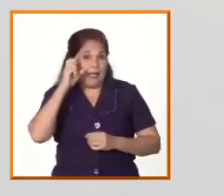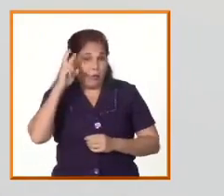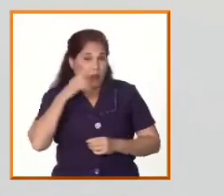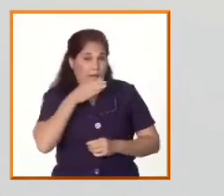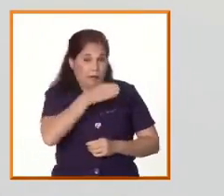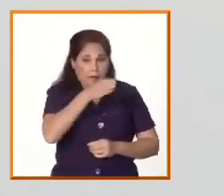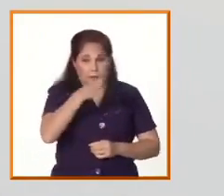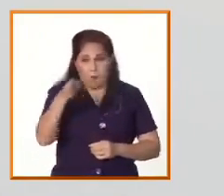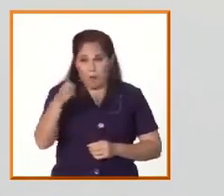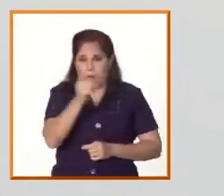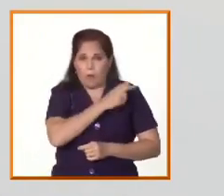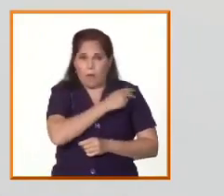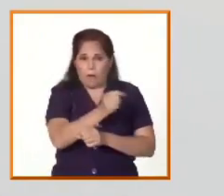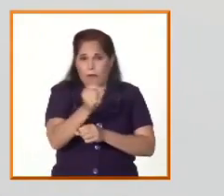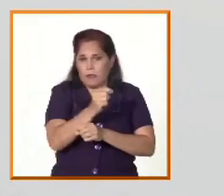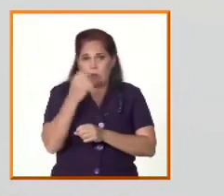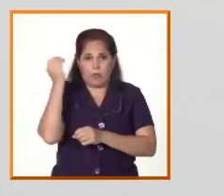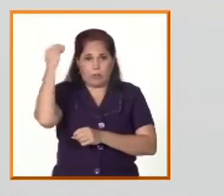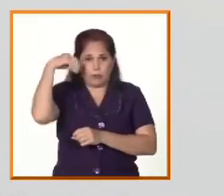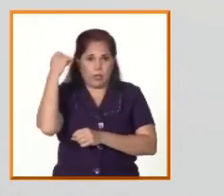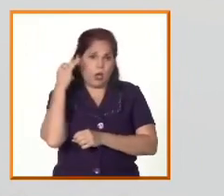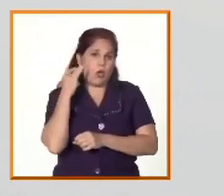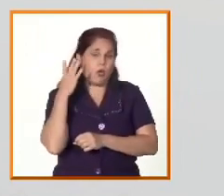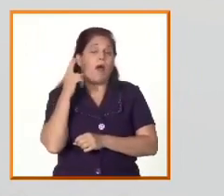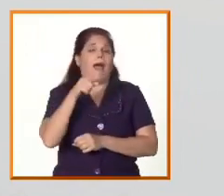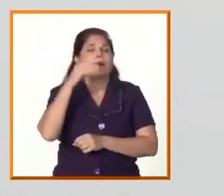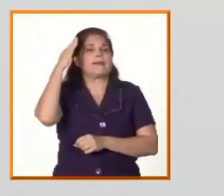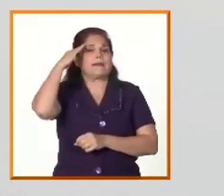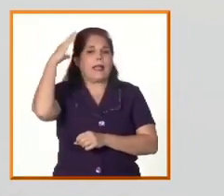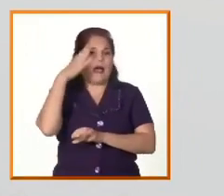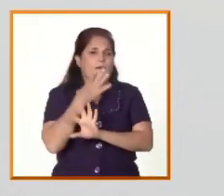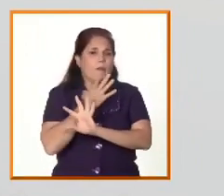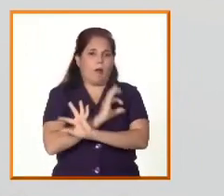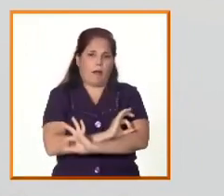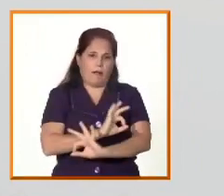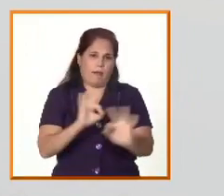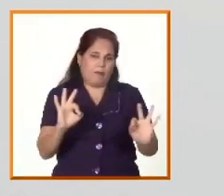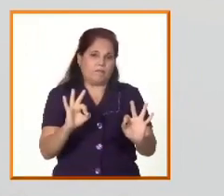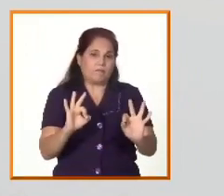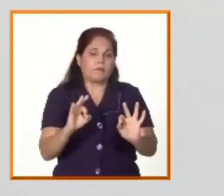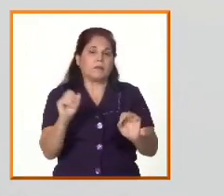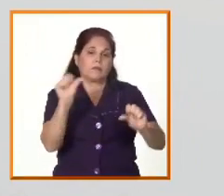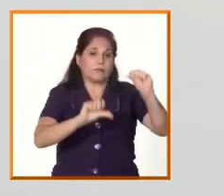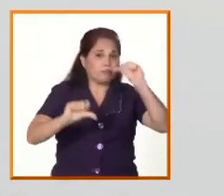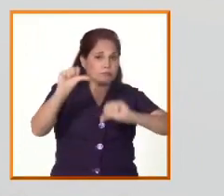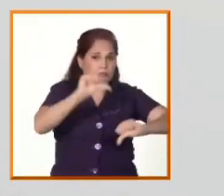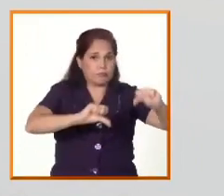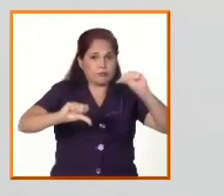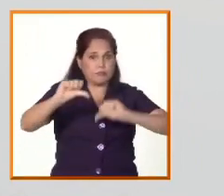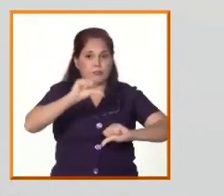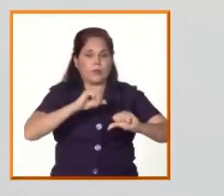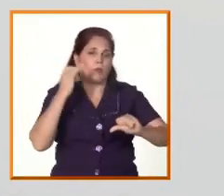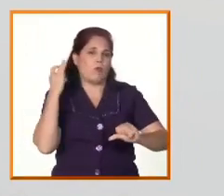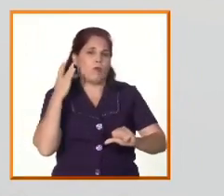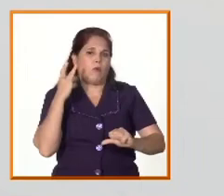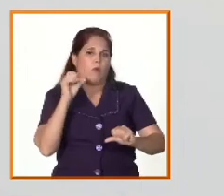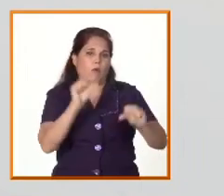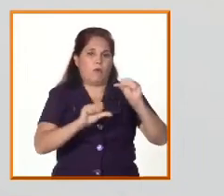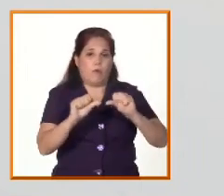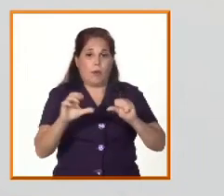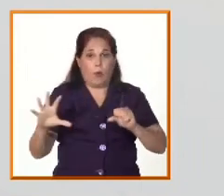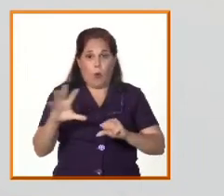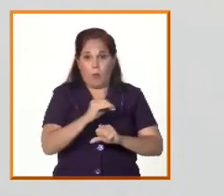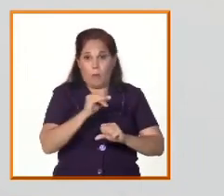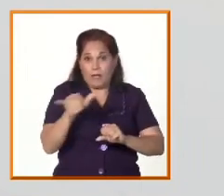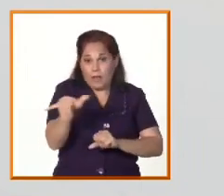los maestro rosneros lógicamente por sus saberes nos sirvió para identificar las calidades de las mezclas alcohólicas que están haciendo los centrales que no es la misma en el país